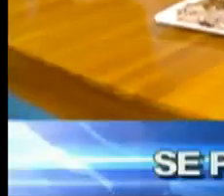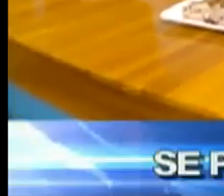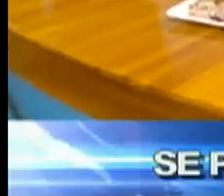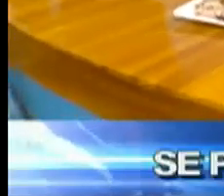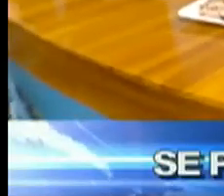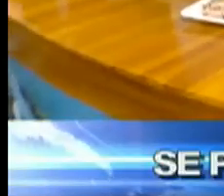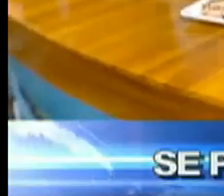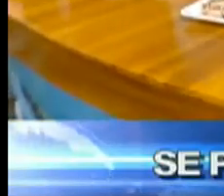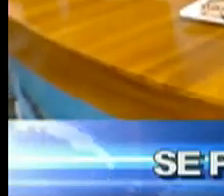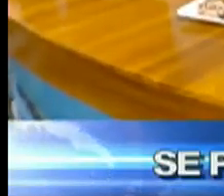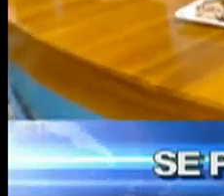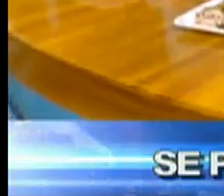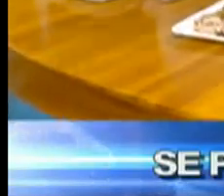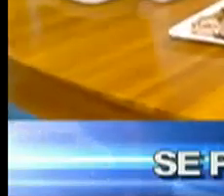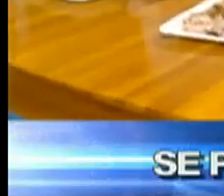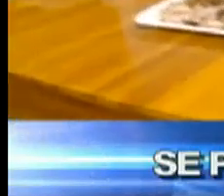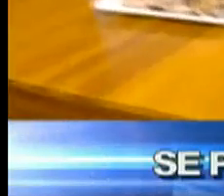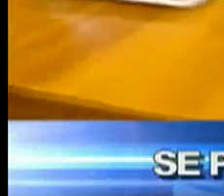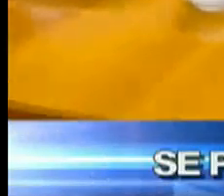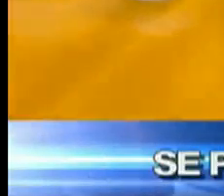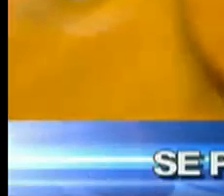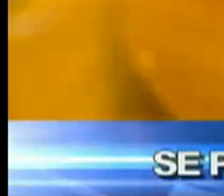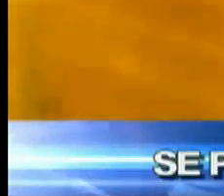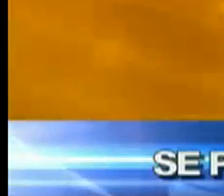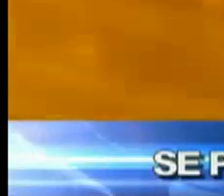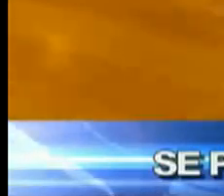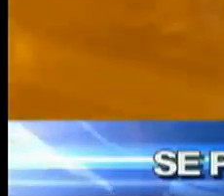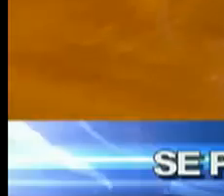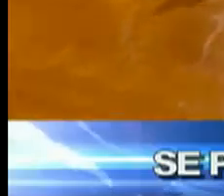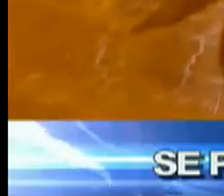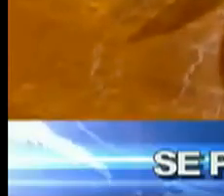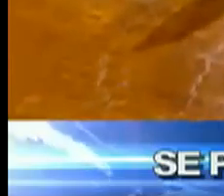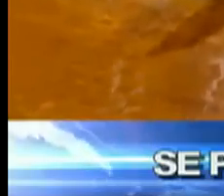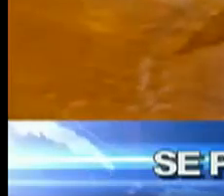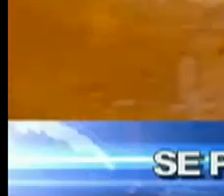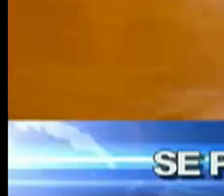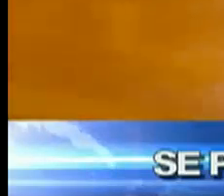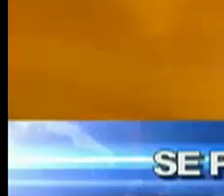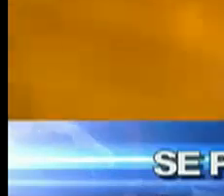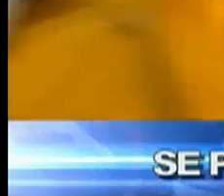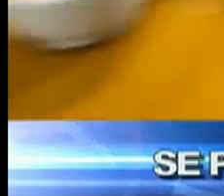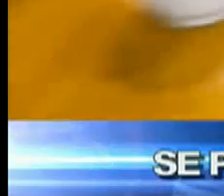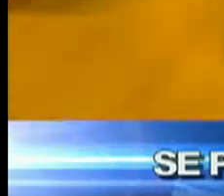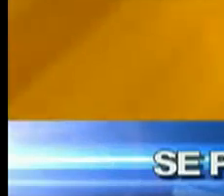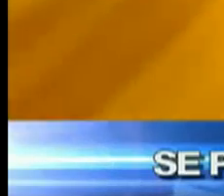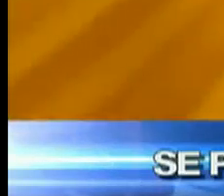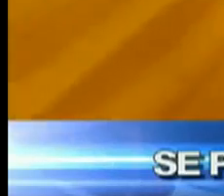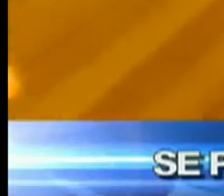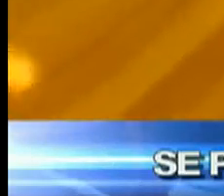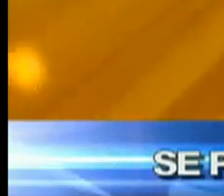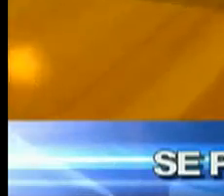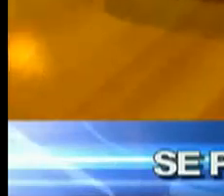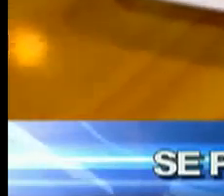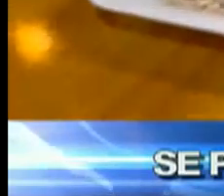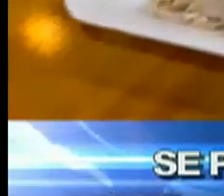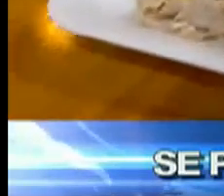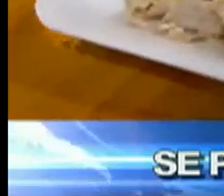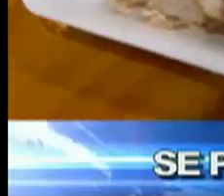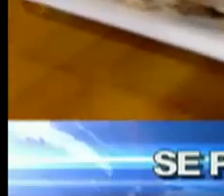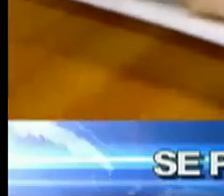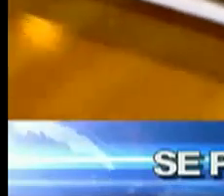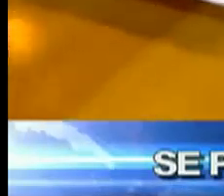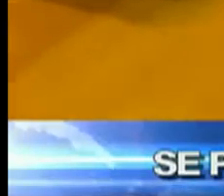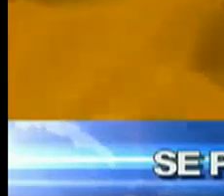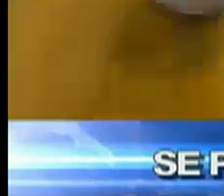Más adelante, conoceremos al ganador de nuestro concurso, Mi Agachadito Favorito. Para todos los